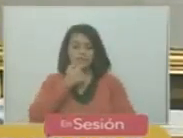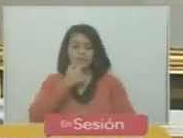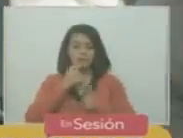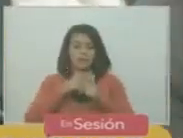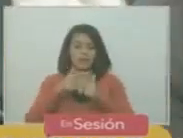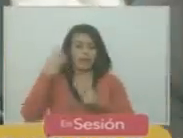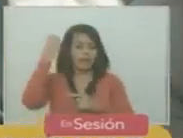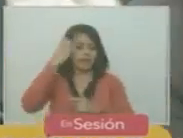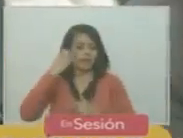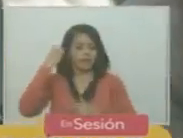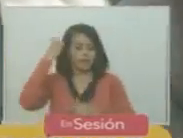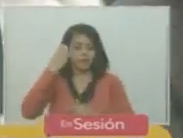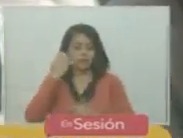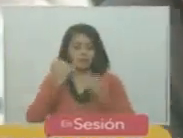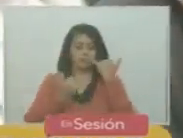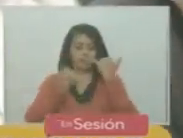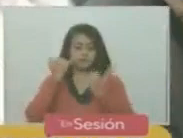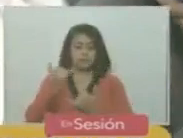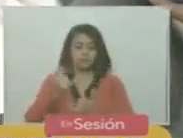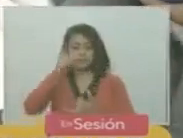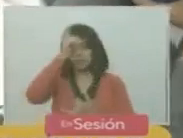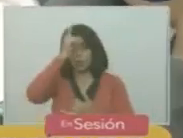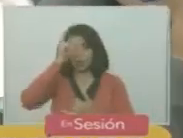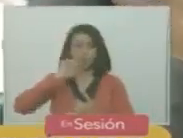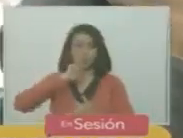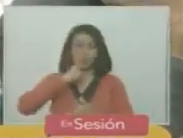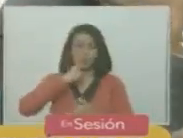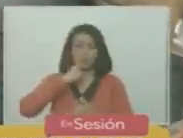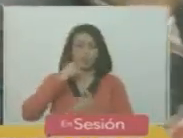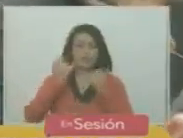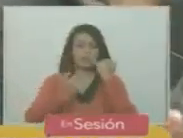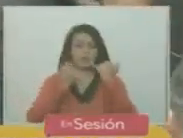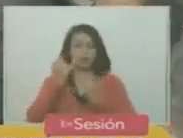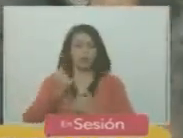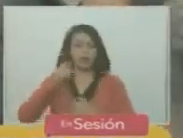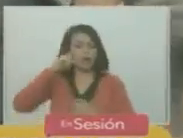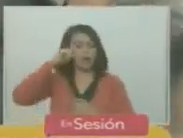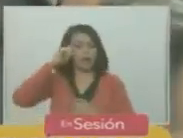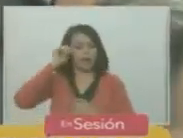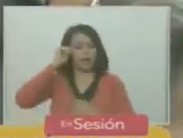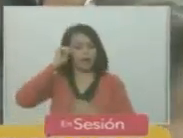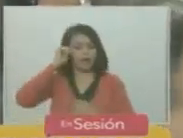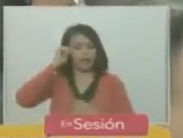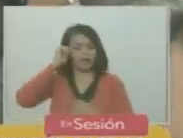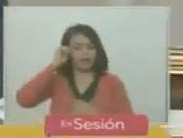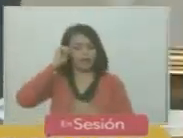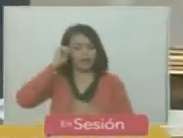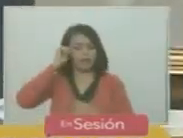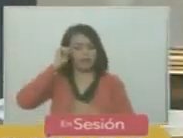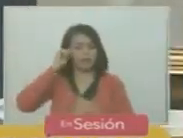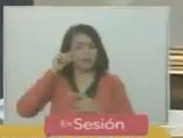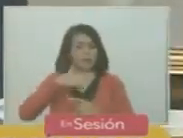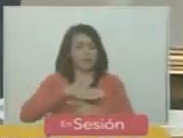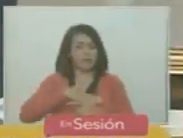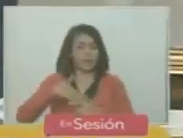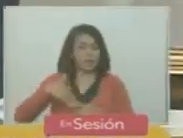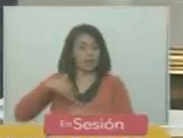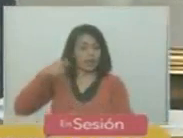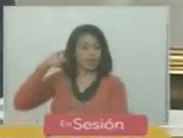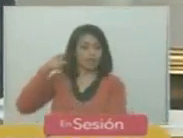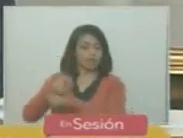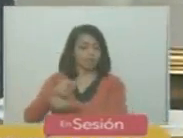europeos, alemán o ruso o de los idiomas asiáticos, e intentan